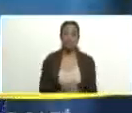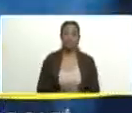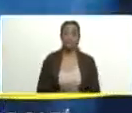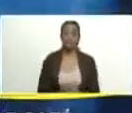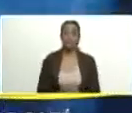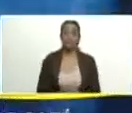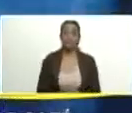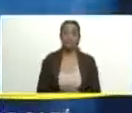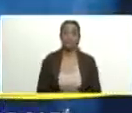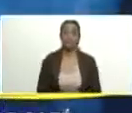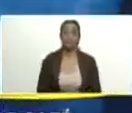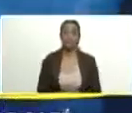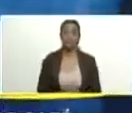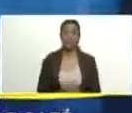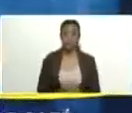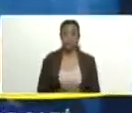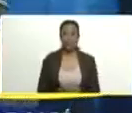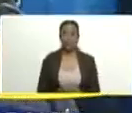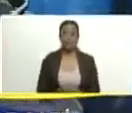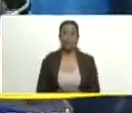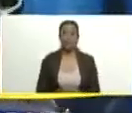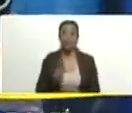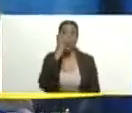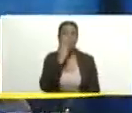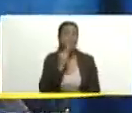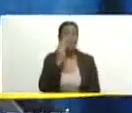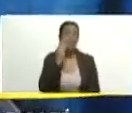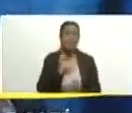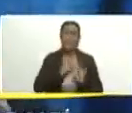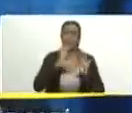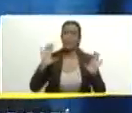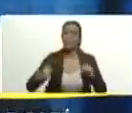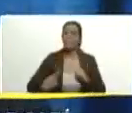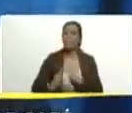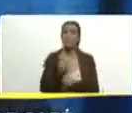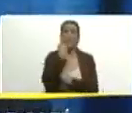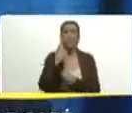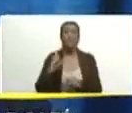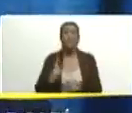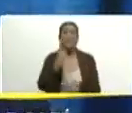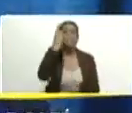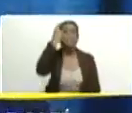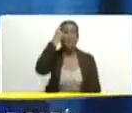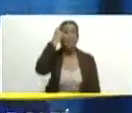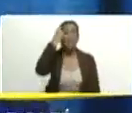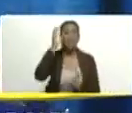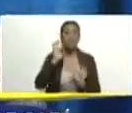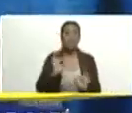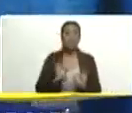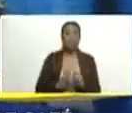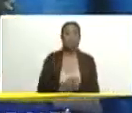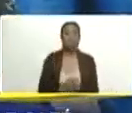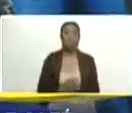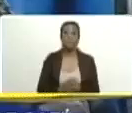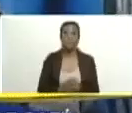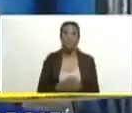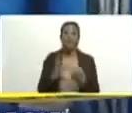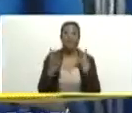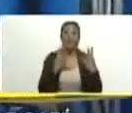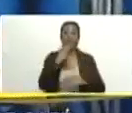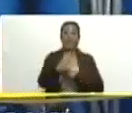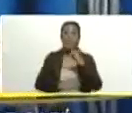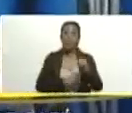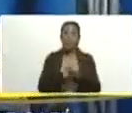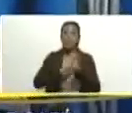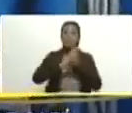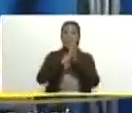presidente. Bueno, esto ha sido una experiencia maravillosa desde el principio. Este es un trabajo que realmente en esta feria es la